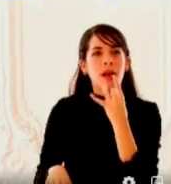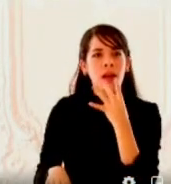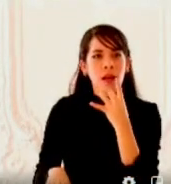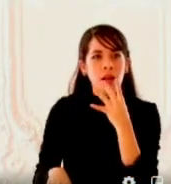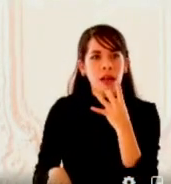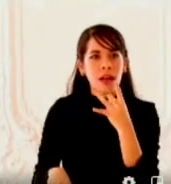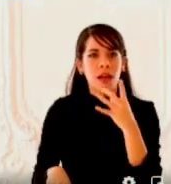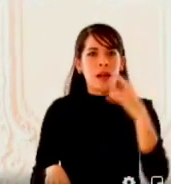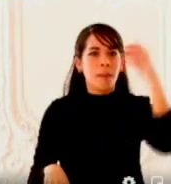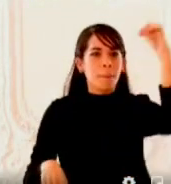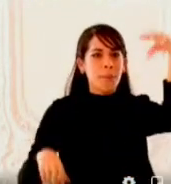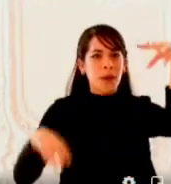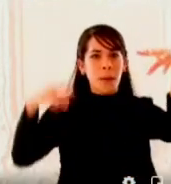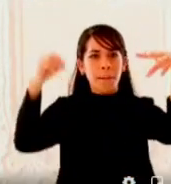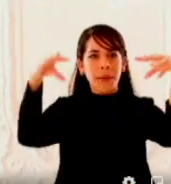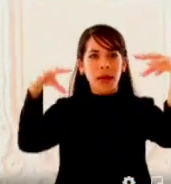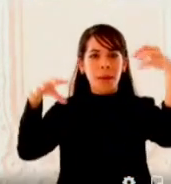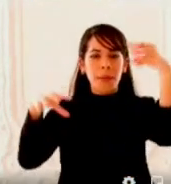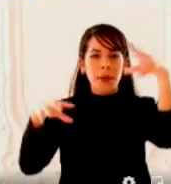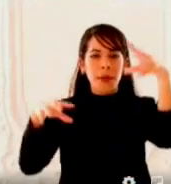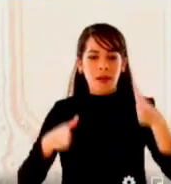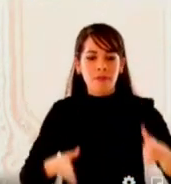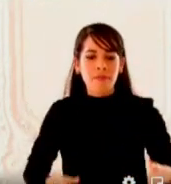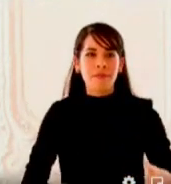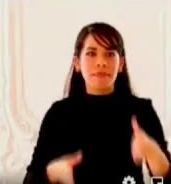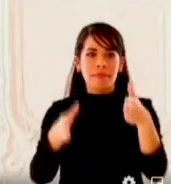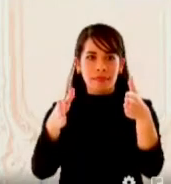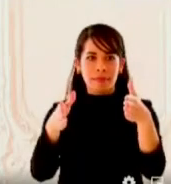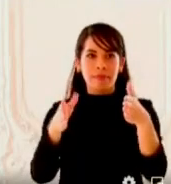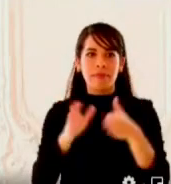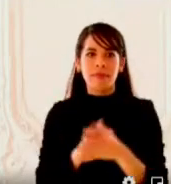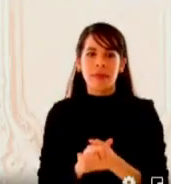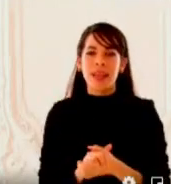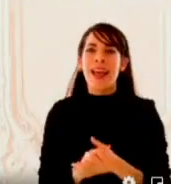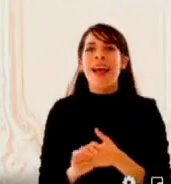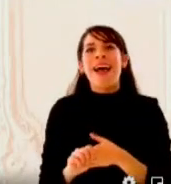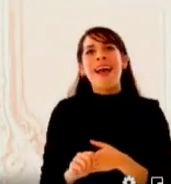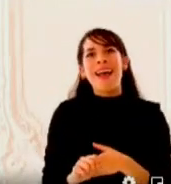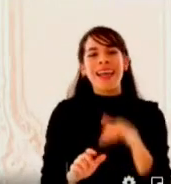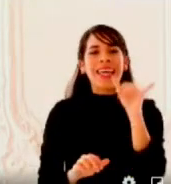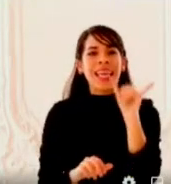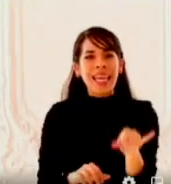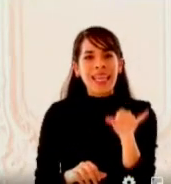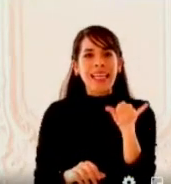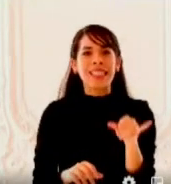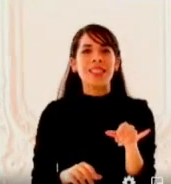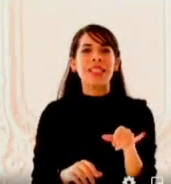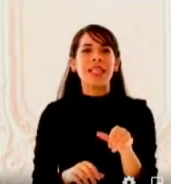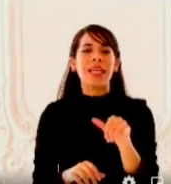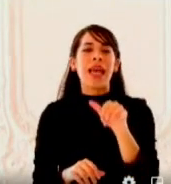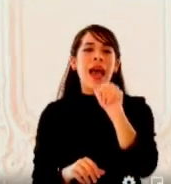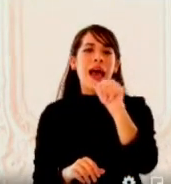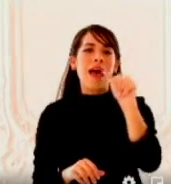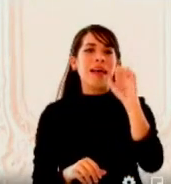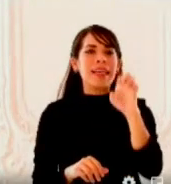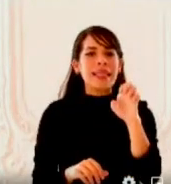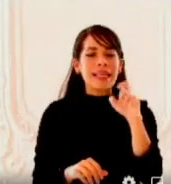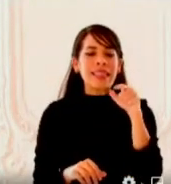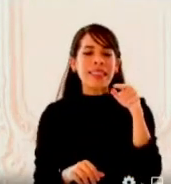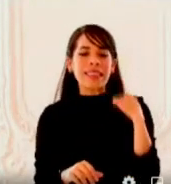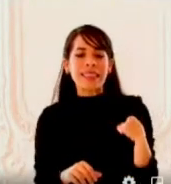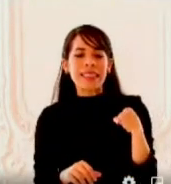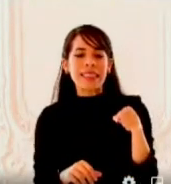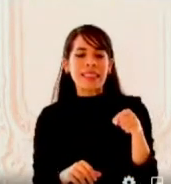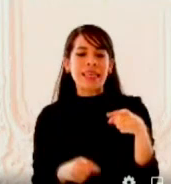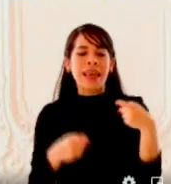de Puerto Rico, más allá de que me vengan a decir, ah, eso le toca a la Autoridad de Energía Eléctrica? O sea, ¿cuál es el plan? Porque